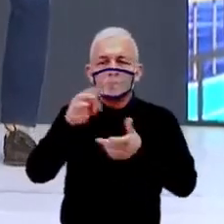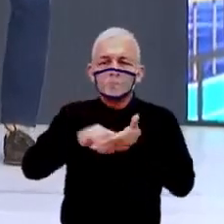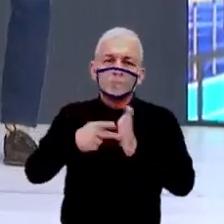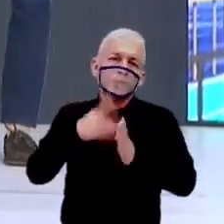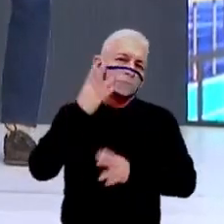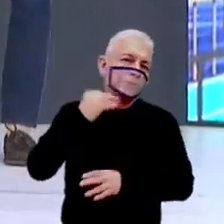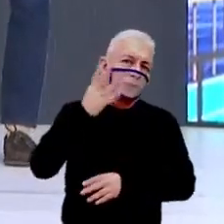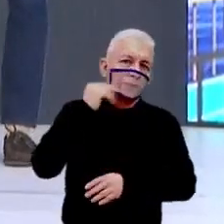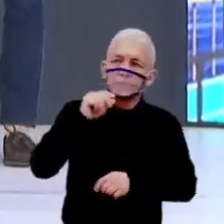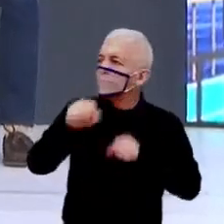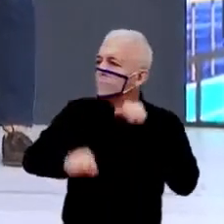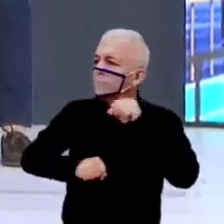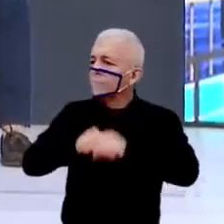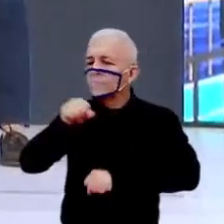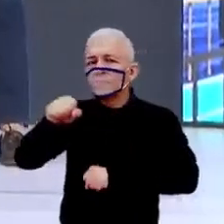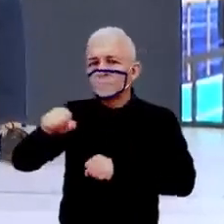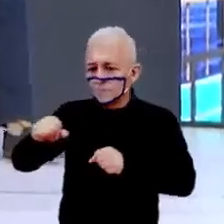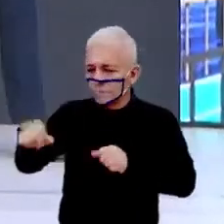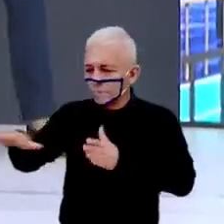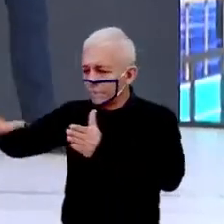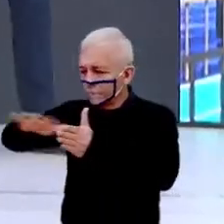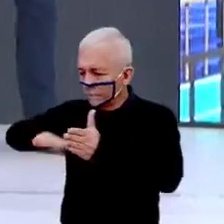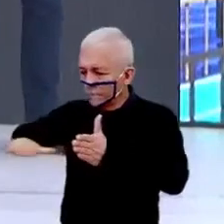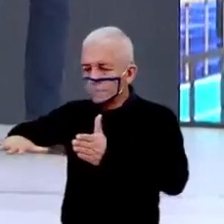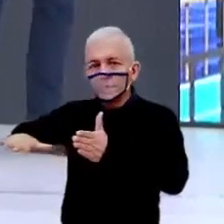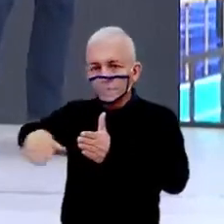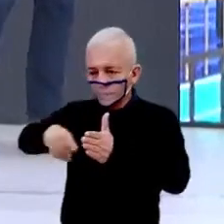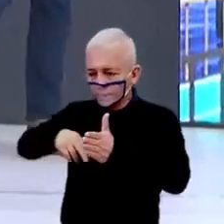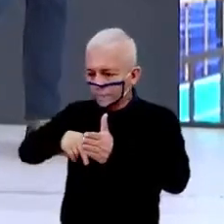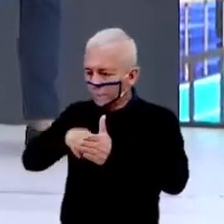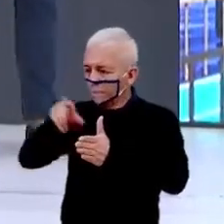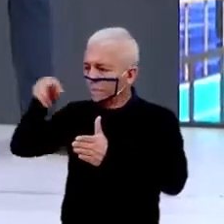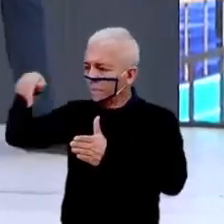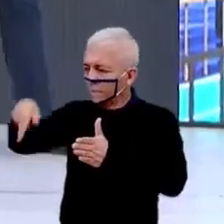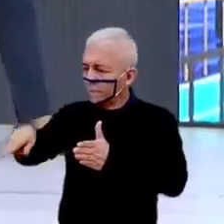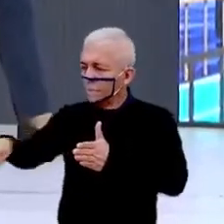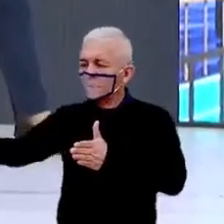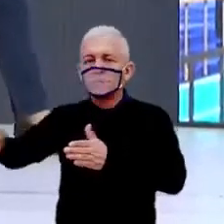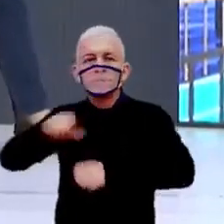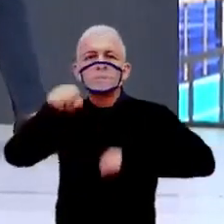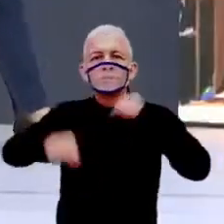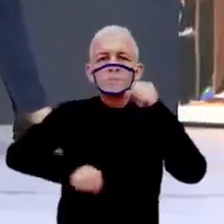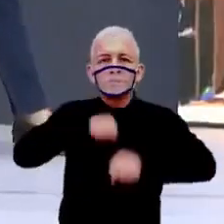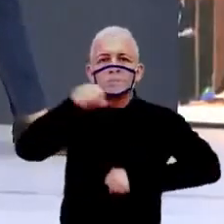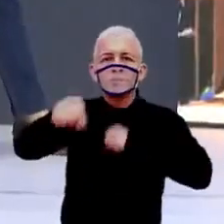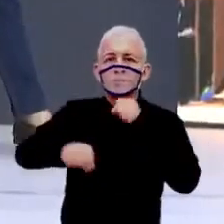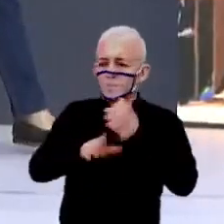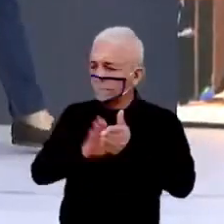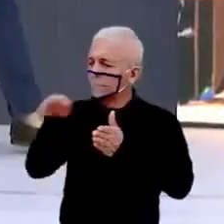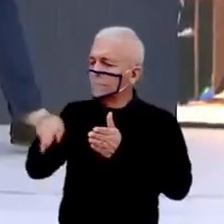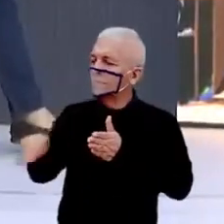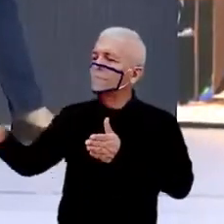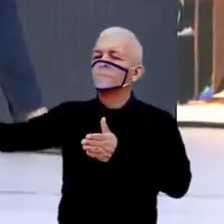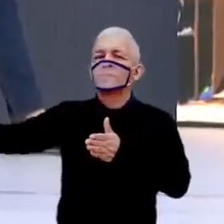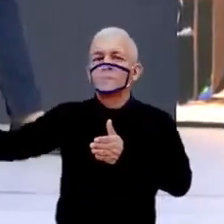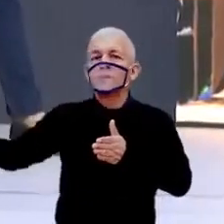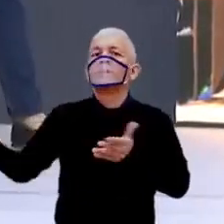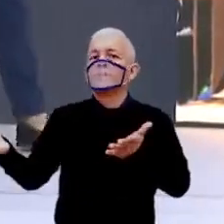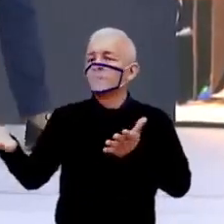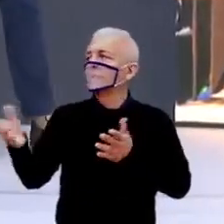experiencia única, una ciclorruta que cruza y atraviesa la ciénaga. Y bueno, un par de imágenes más que les vamos a